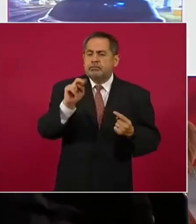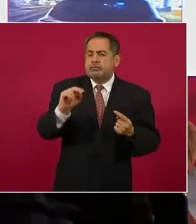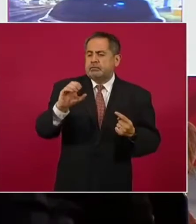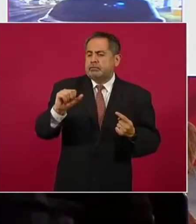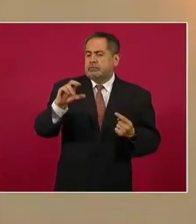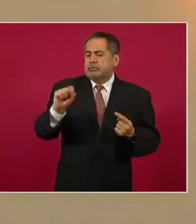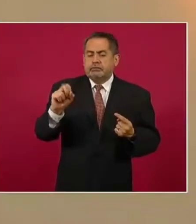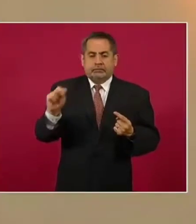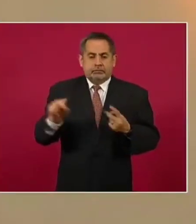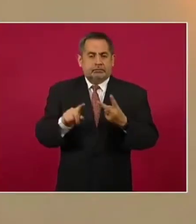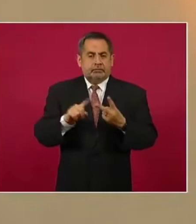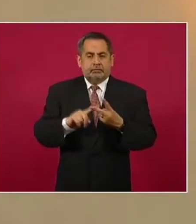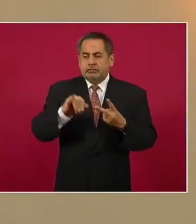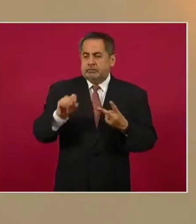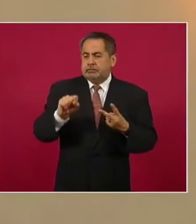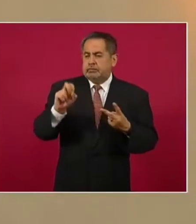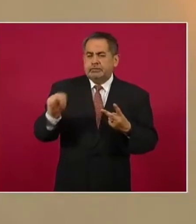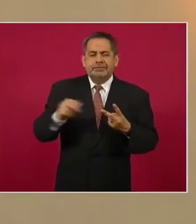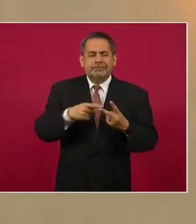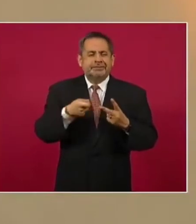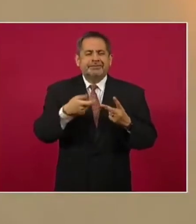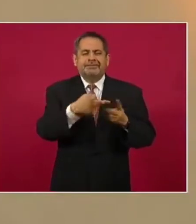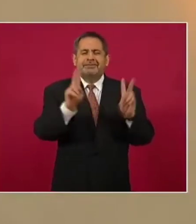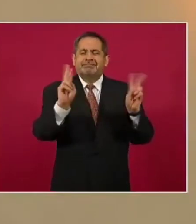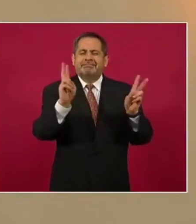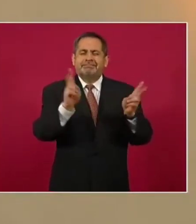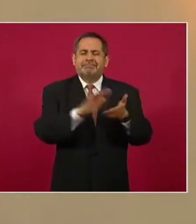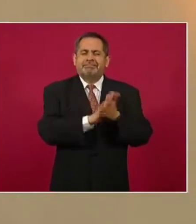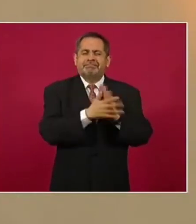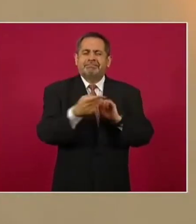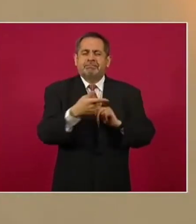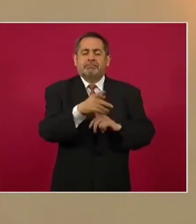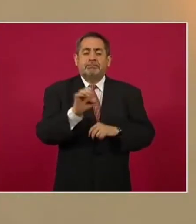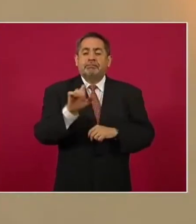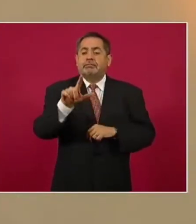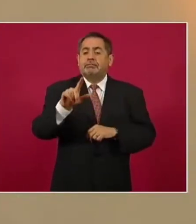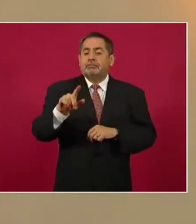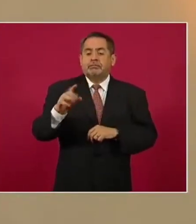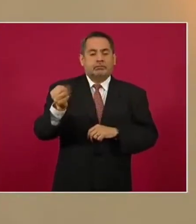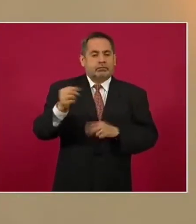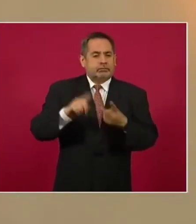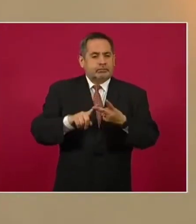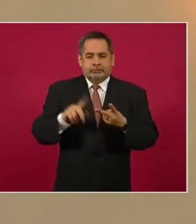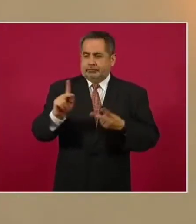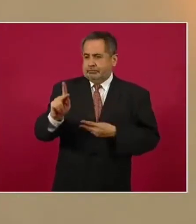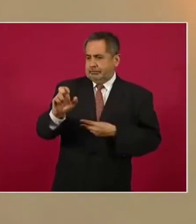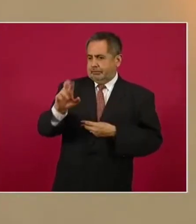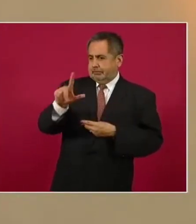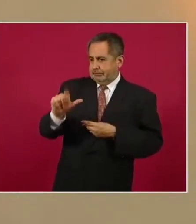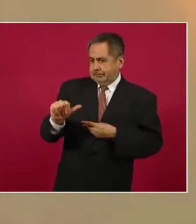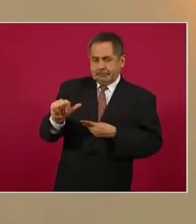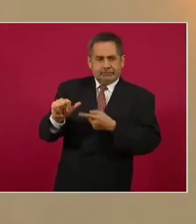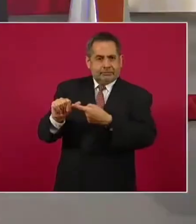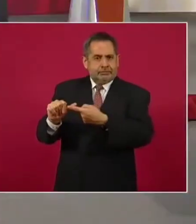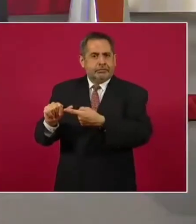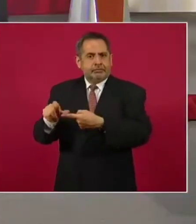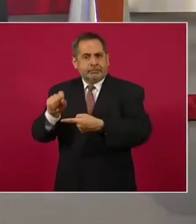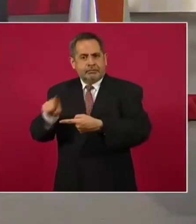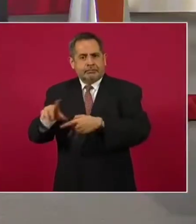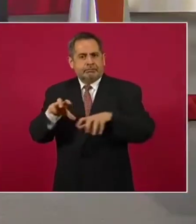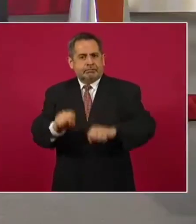juan jose n alias el 9 la perla elizabeth n siguiente